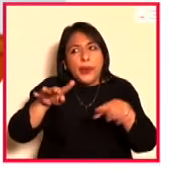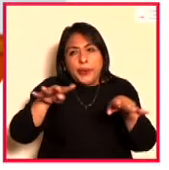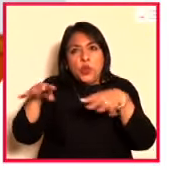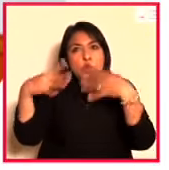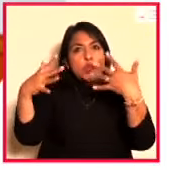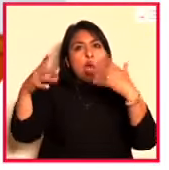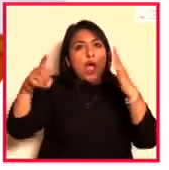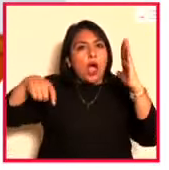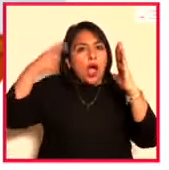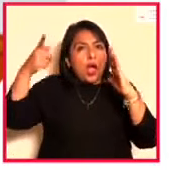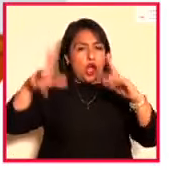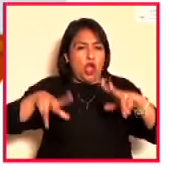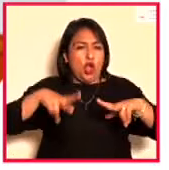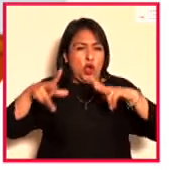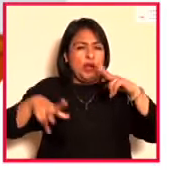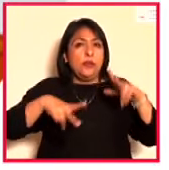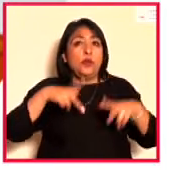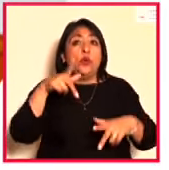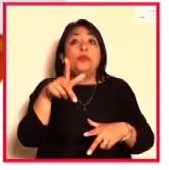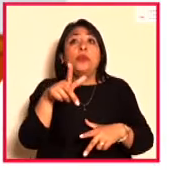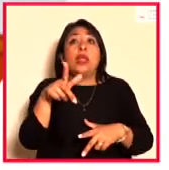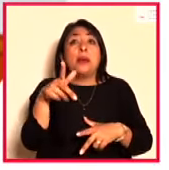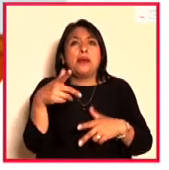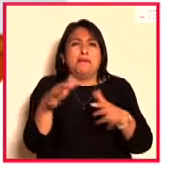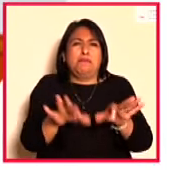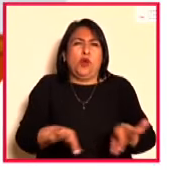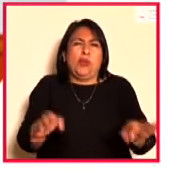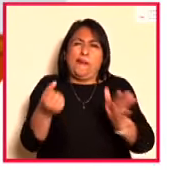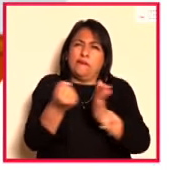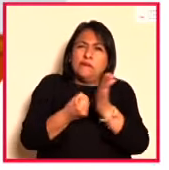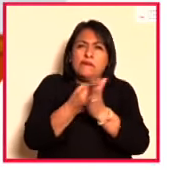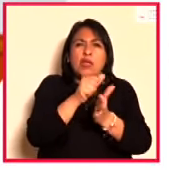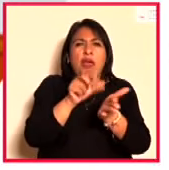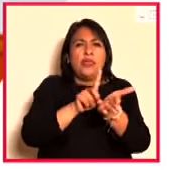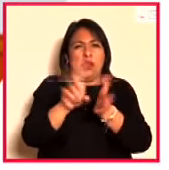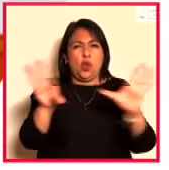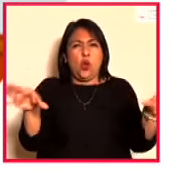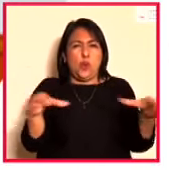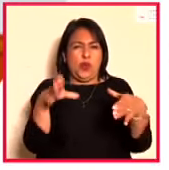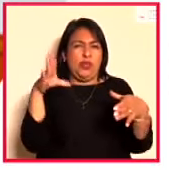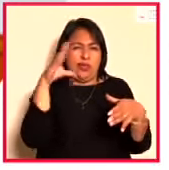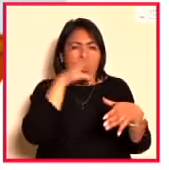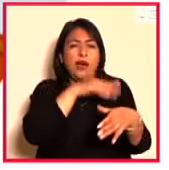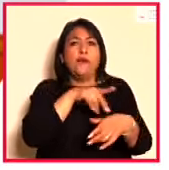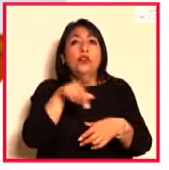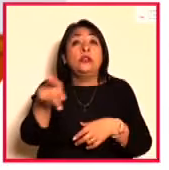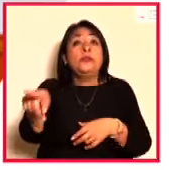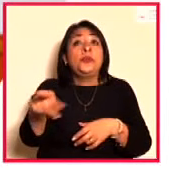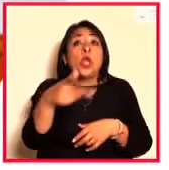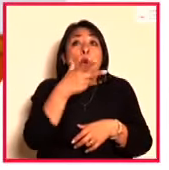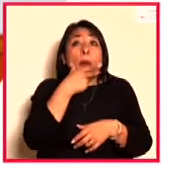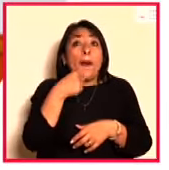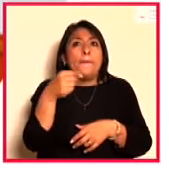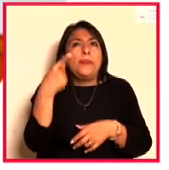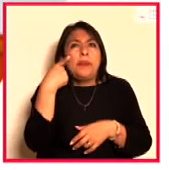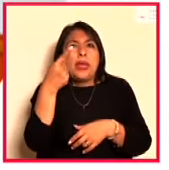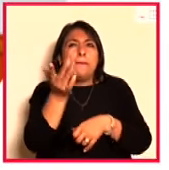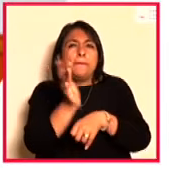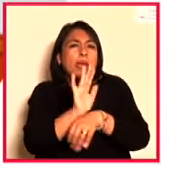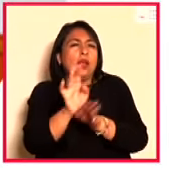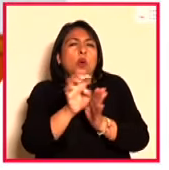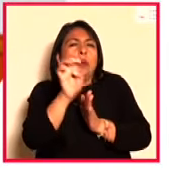cinematográfica en Hollywood. En el momento más álgido de la lucha por los derechos de la comunidad afrodescendiente, Poitier aparecía en películas como